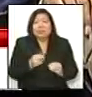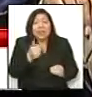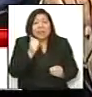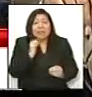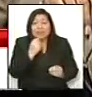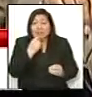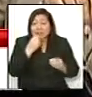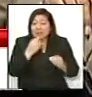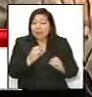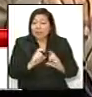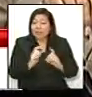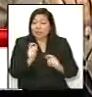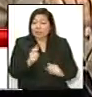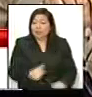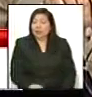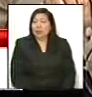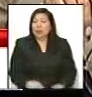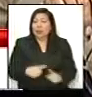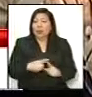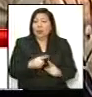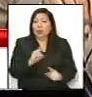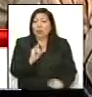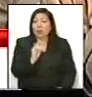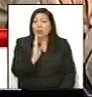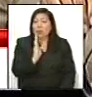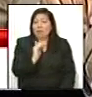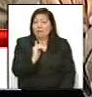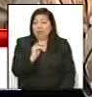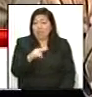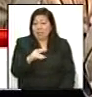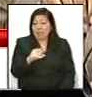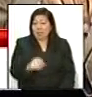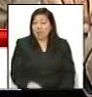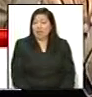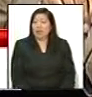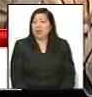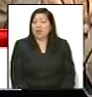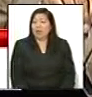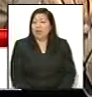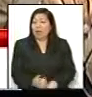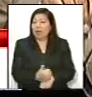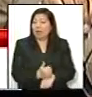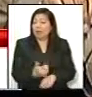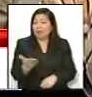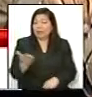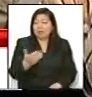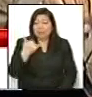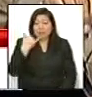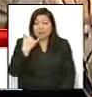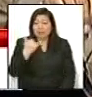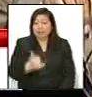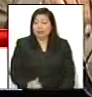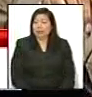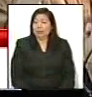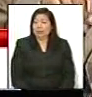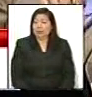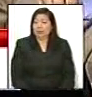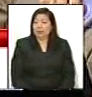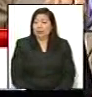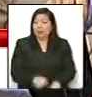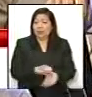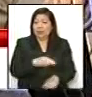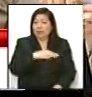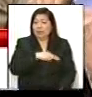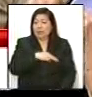lo he confirmado con el congresista Tubino, con quien acabo de hablar, los voceros hemos recibido una llamada del señor presidente del Consejo